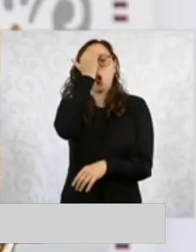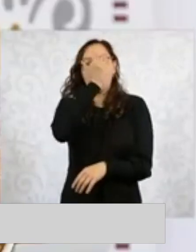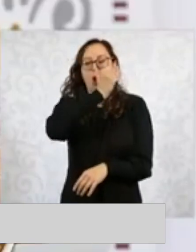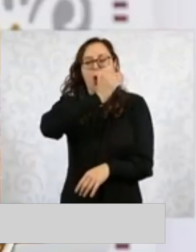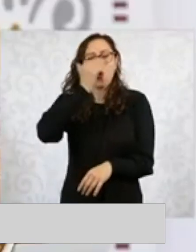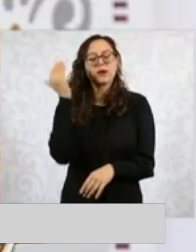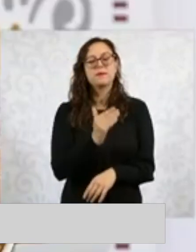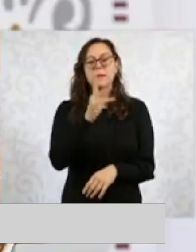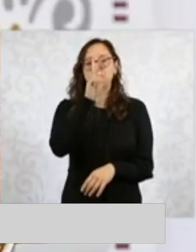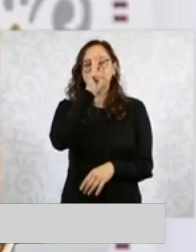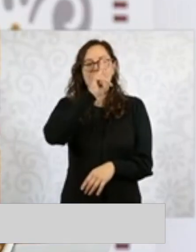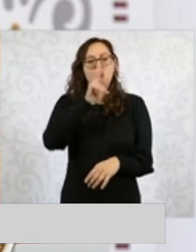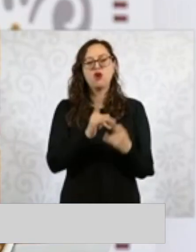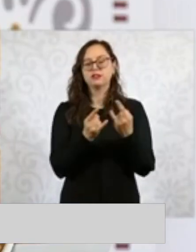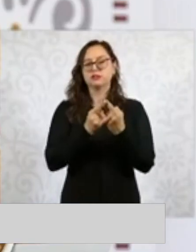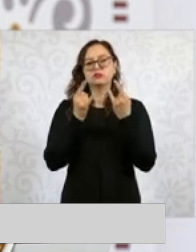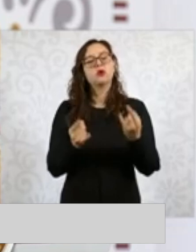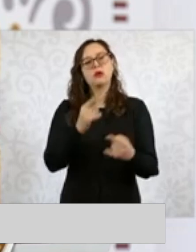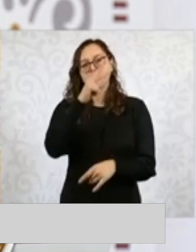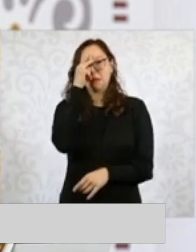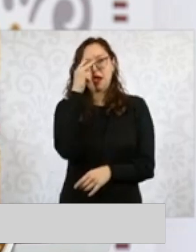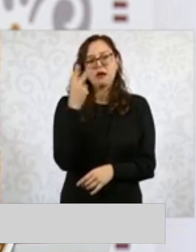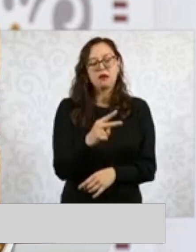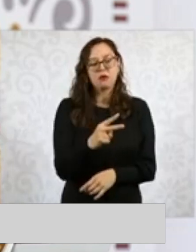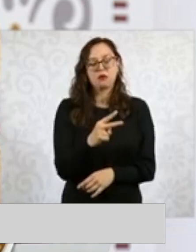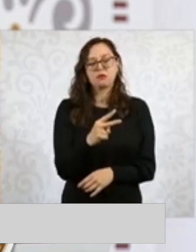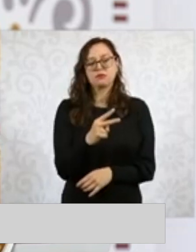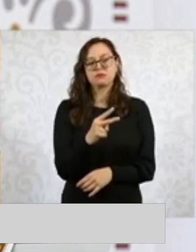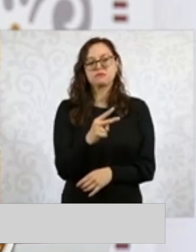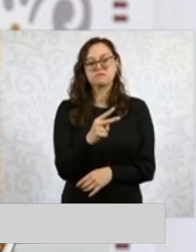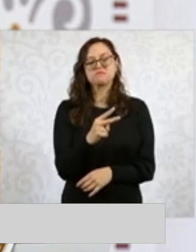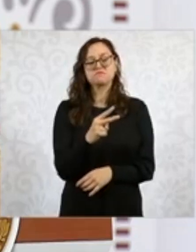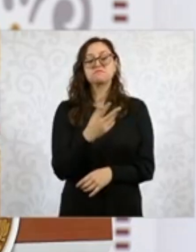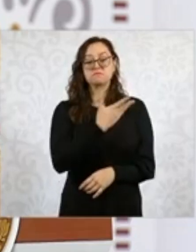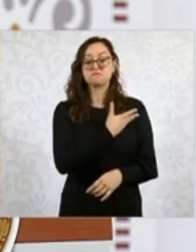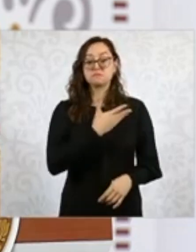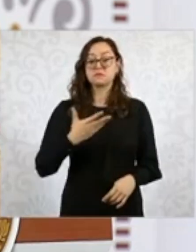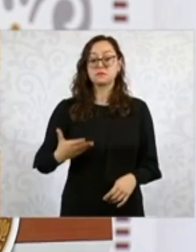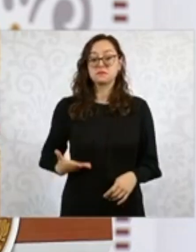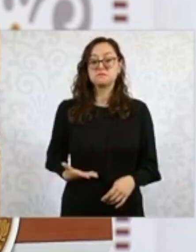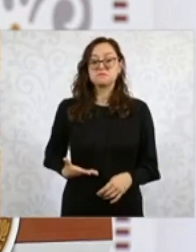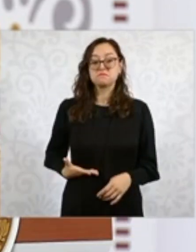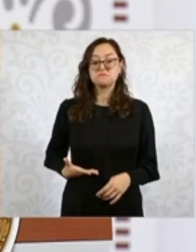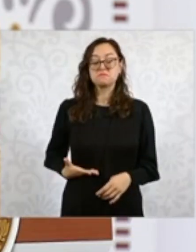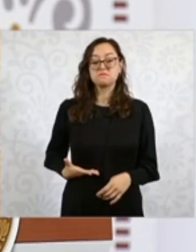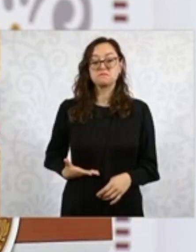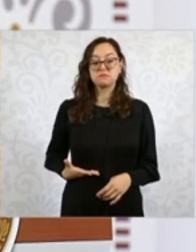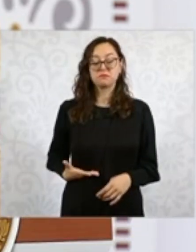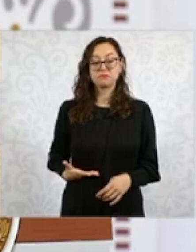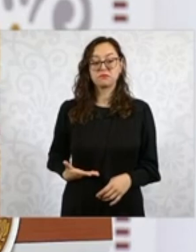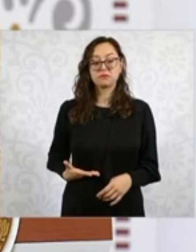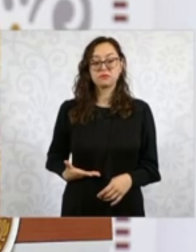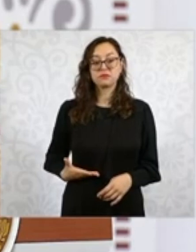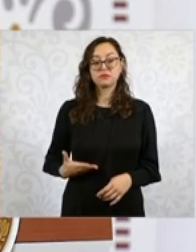me dirijo a ustedes para pronunciarnos al nombre del Estado mexicano por los actos de violencia cometidos el 2 de octubre del 68.